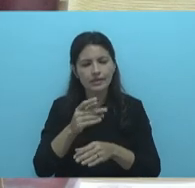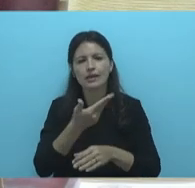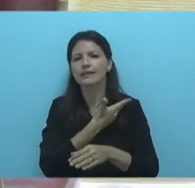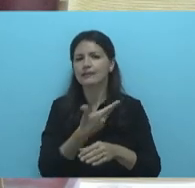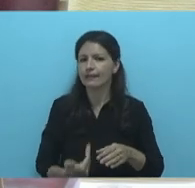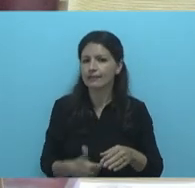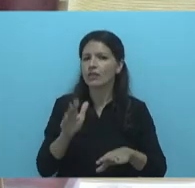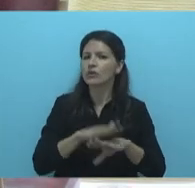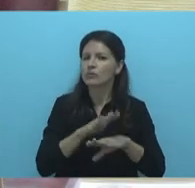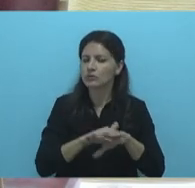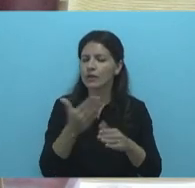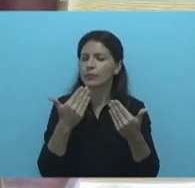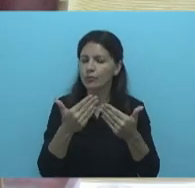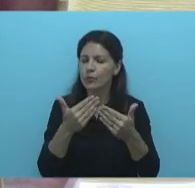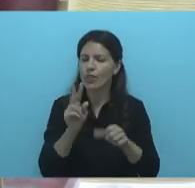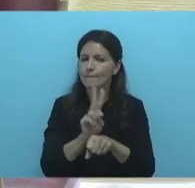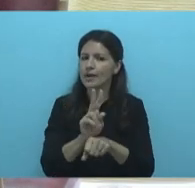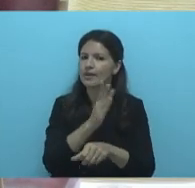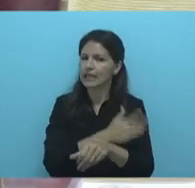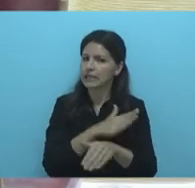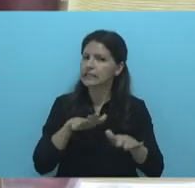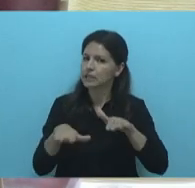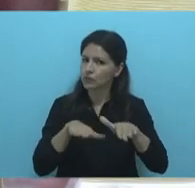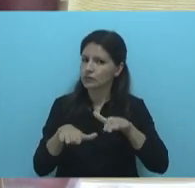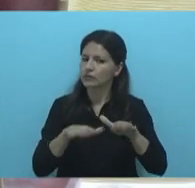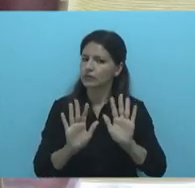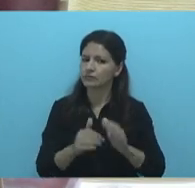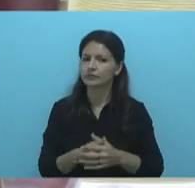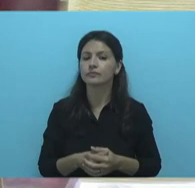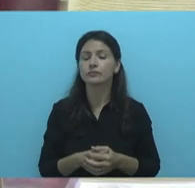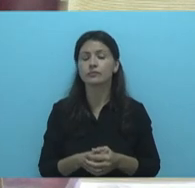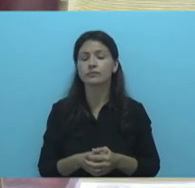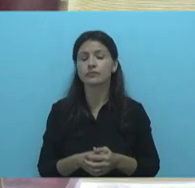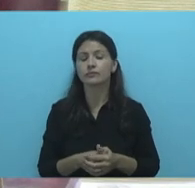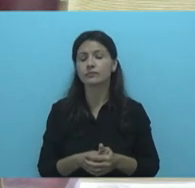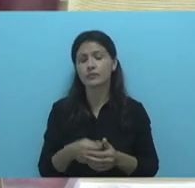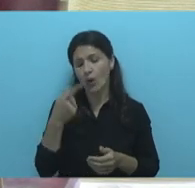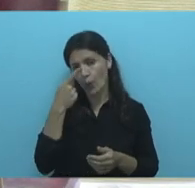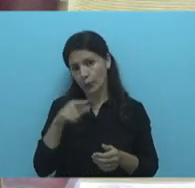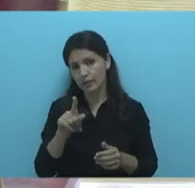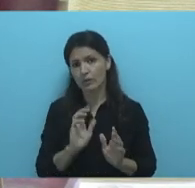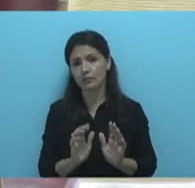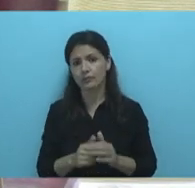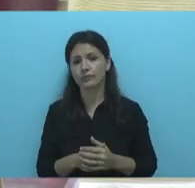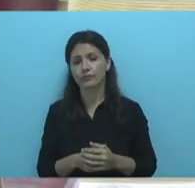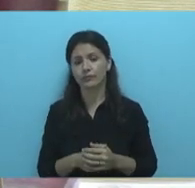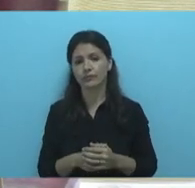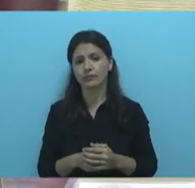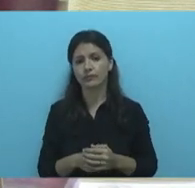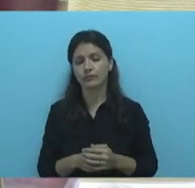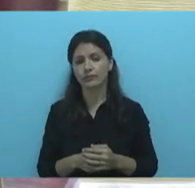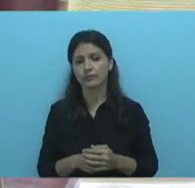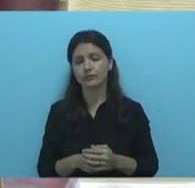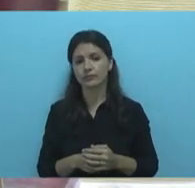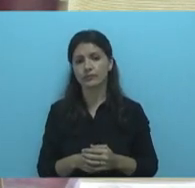Estado también pueda prevenir esta nueva modalidad delictiva. Y por último, señor Presidente, también